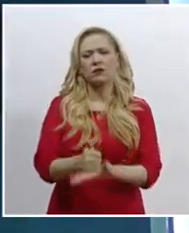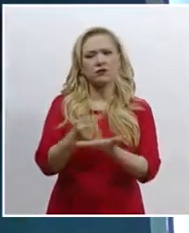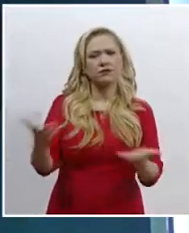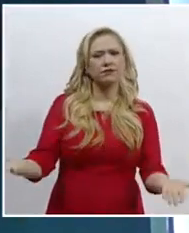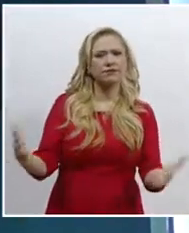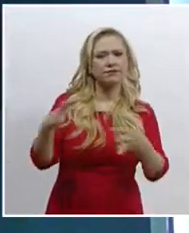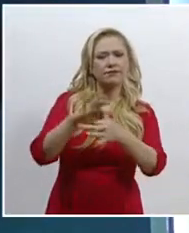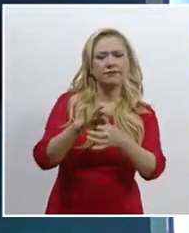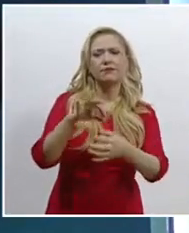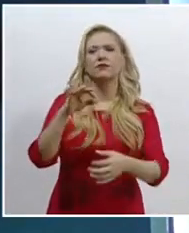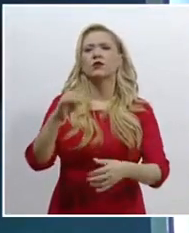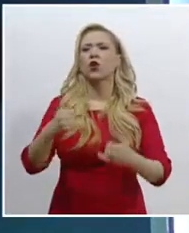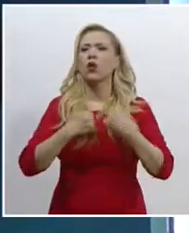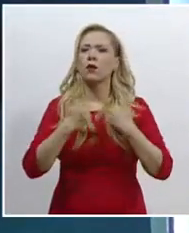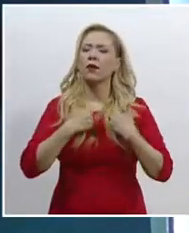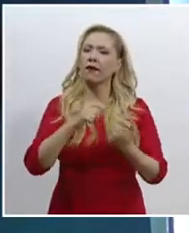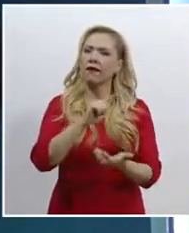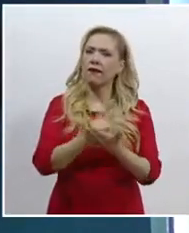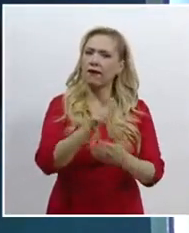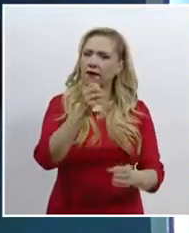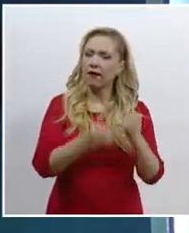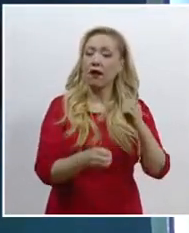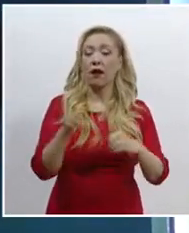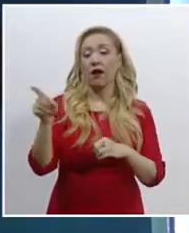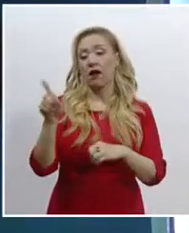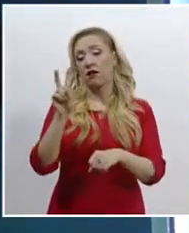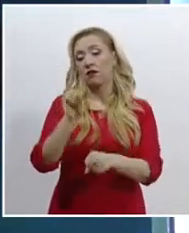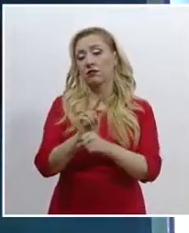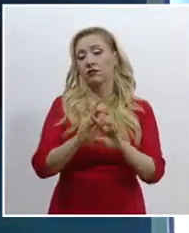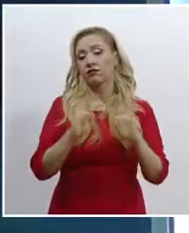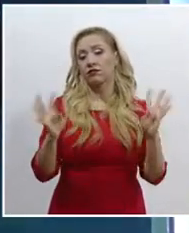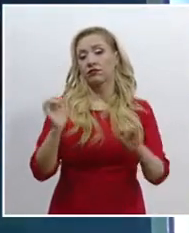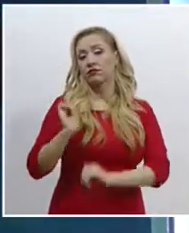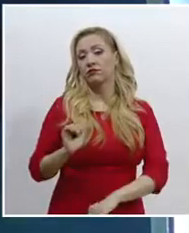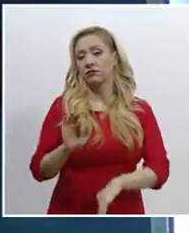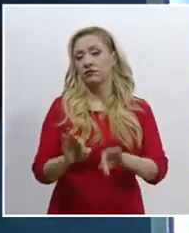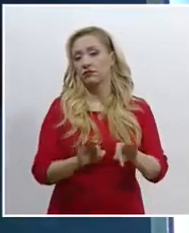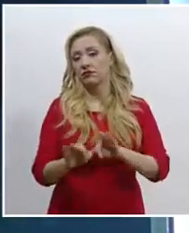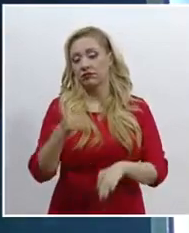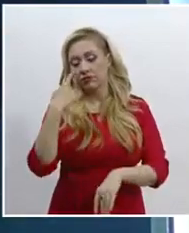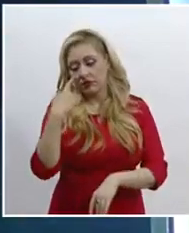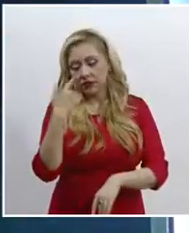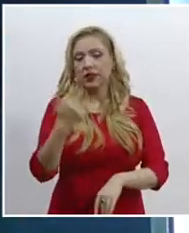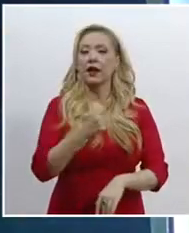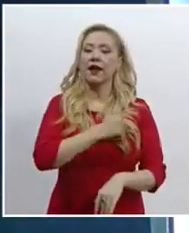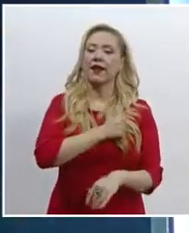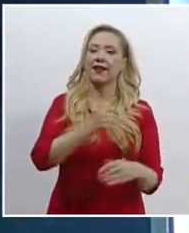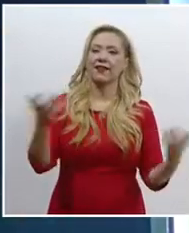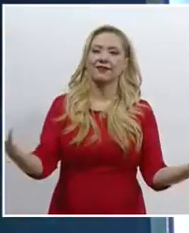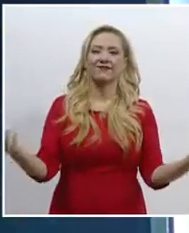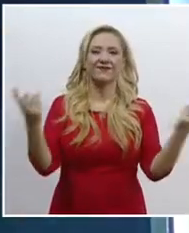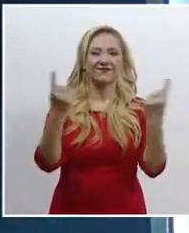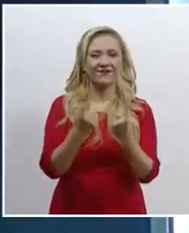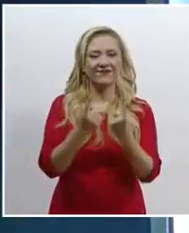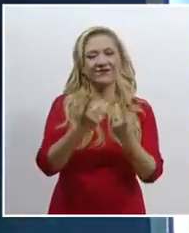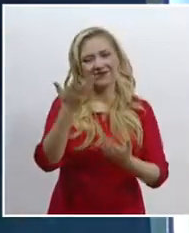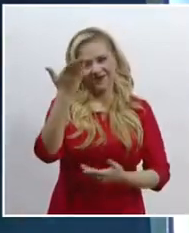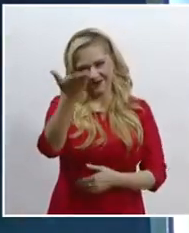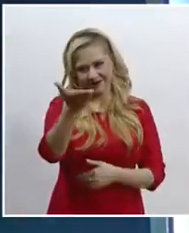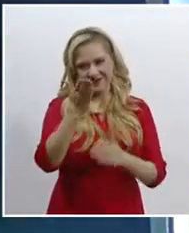sobre justicia para adolescentes impulsado por el Consejo de la Judicatura Federal y el Gobierno de Canadá. Adelante, Óscar, por